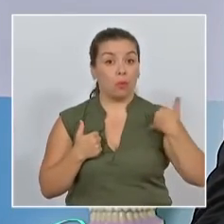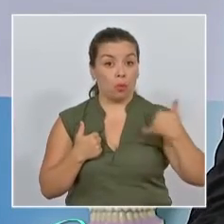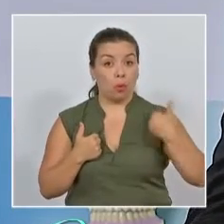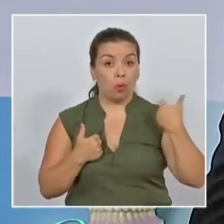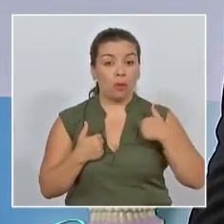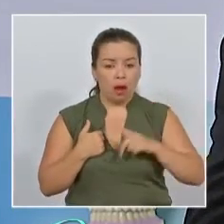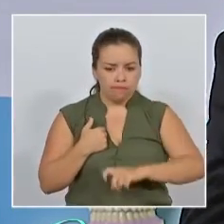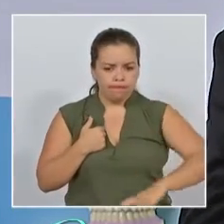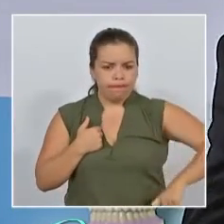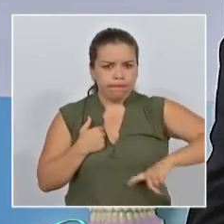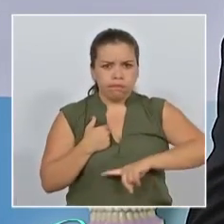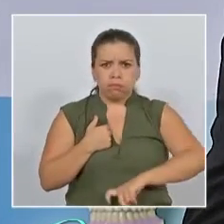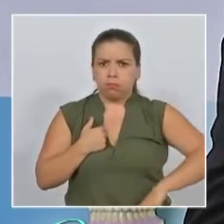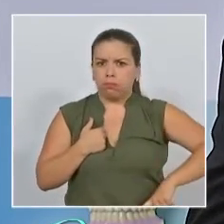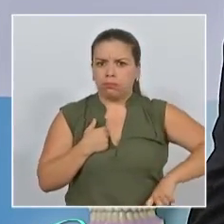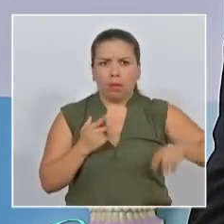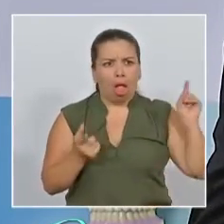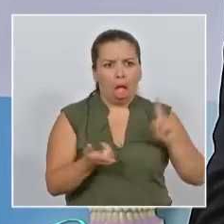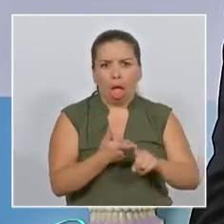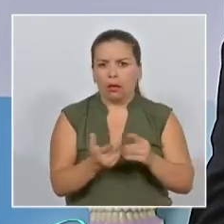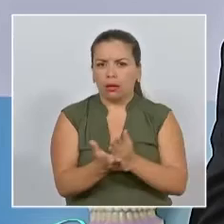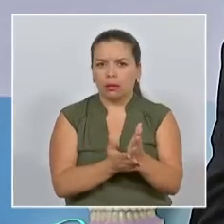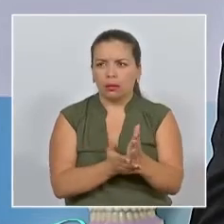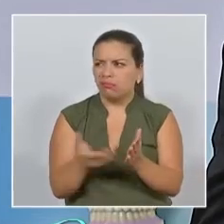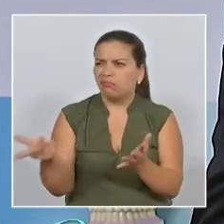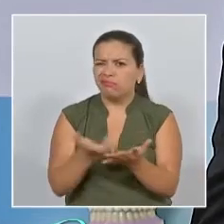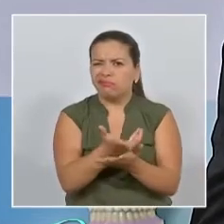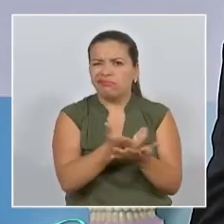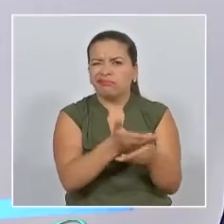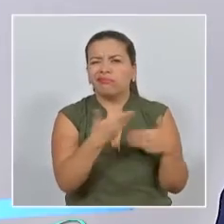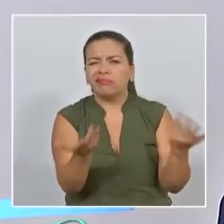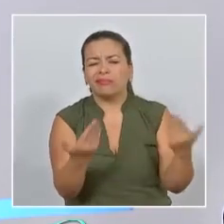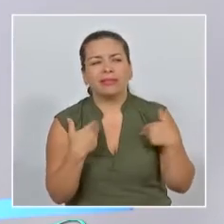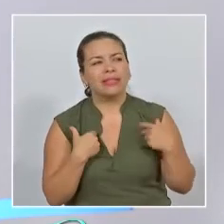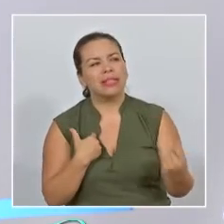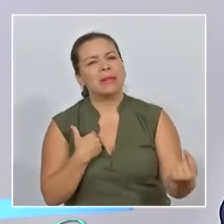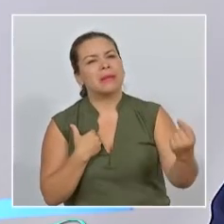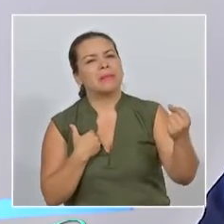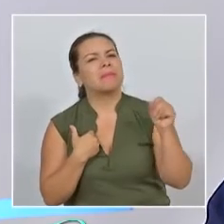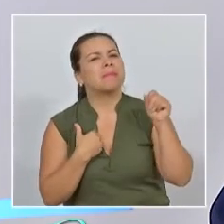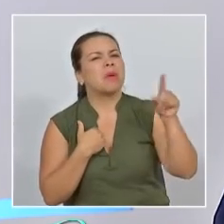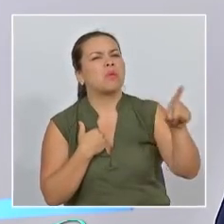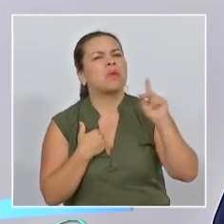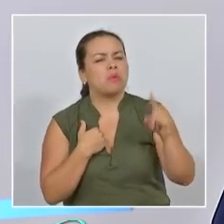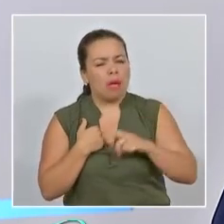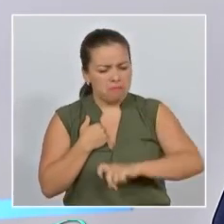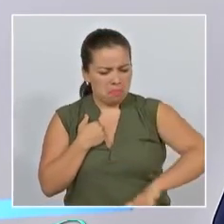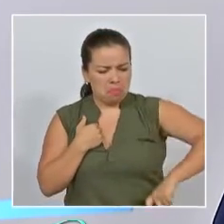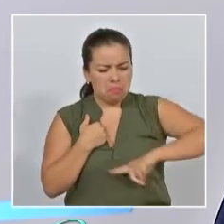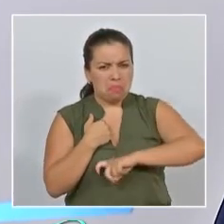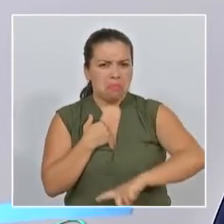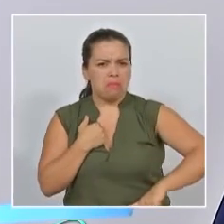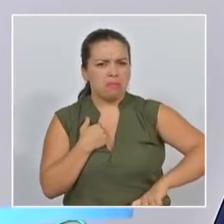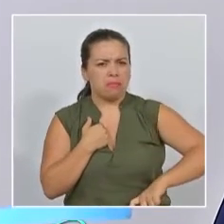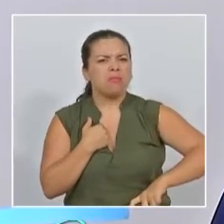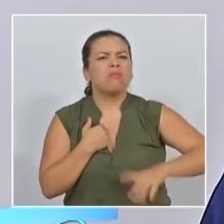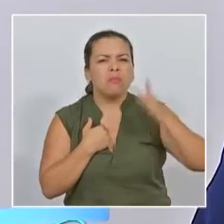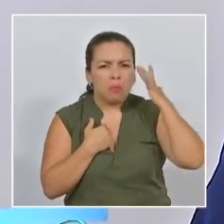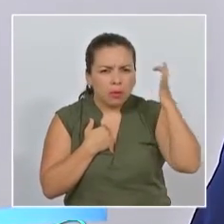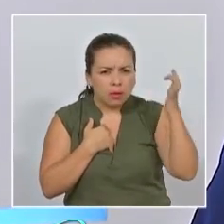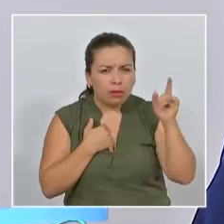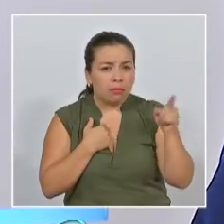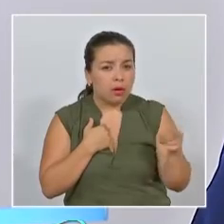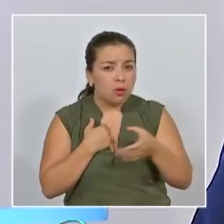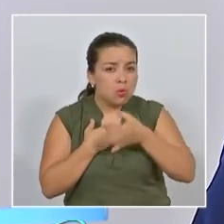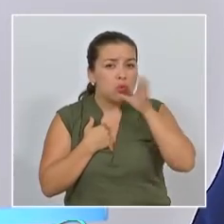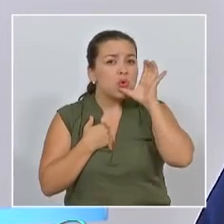amibiasis crónica. ¿Qué se le puede recomendar? Mire, la pregunta es ¿por qué se vuelve crónica la amibiasis? ¿Sería que nada más se